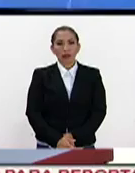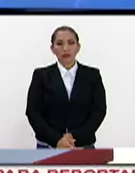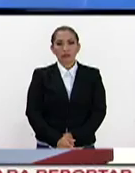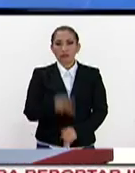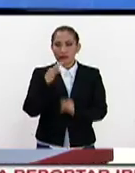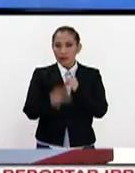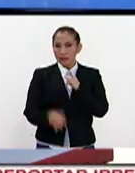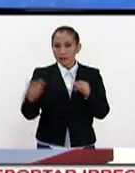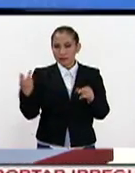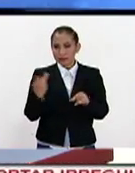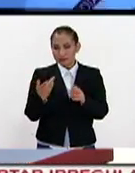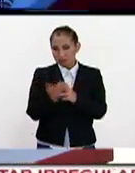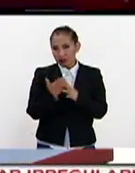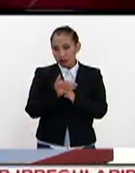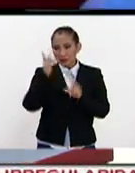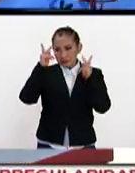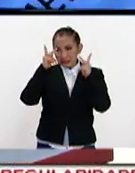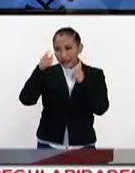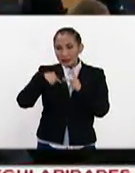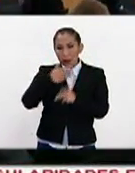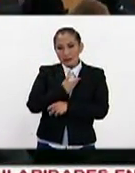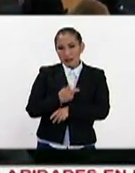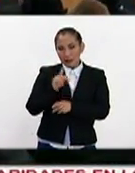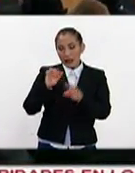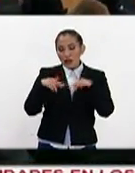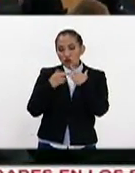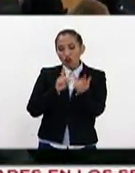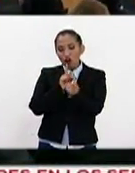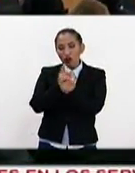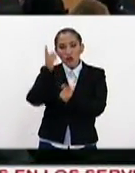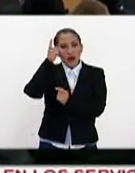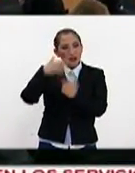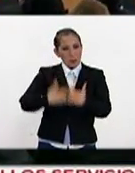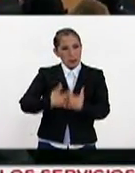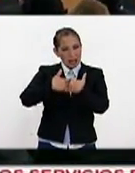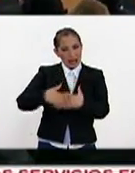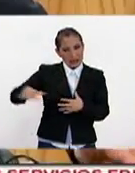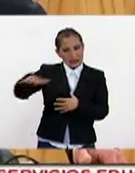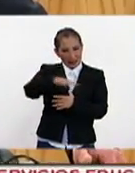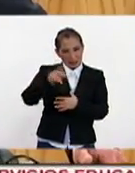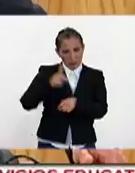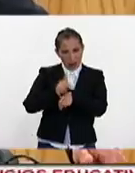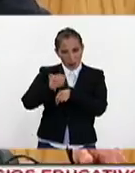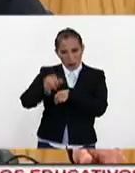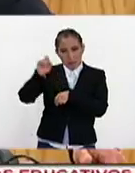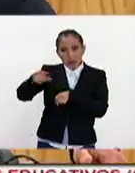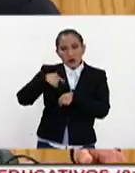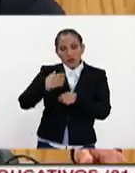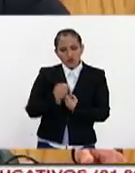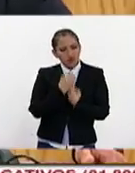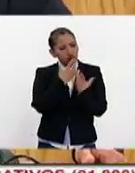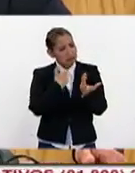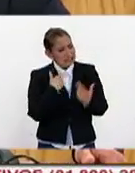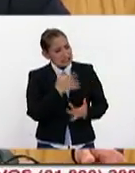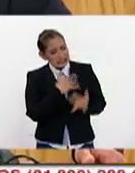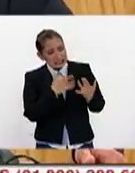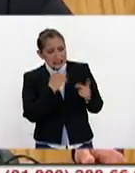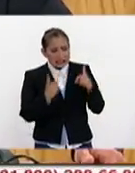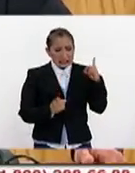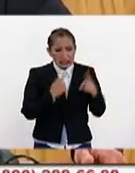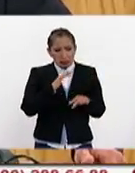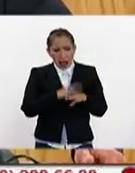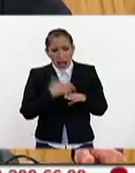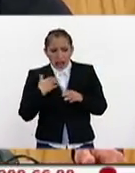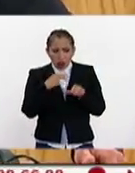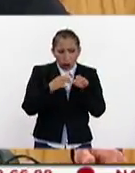en la última parte de esta gira, el presidente Enrique Peña Nieto tuvo un encuentro con empresarios de este país, quienes le expresaron la inquietud de